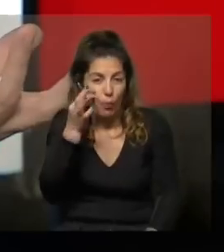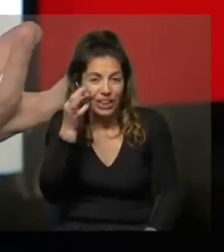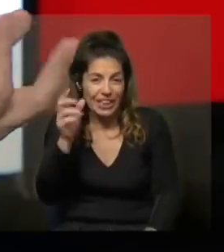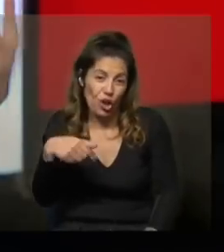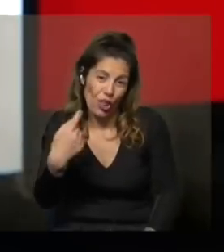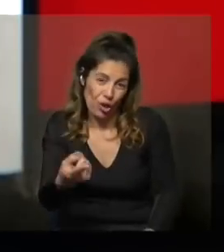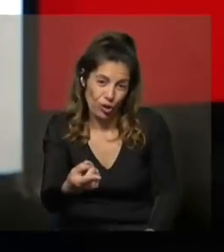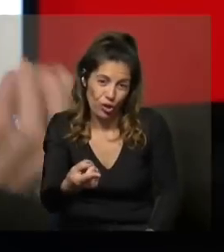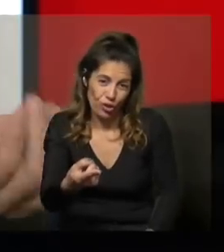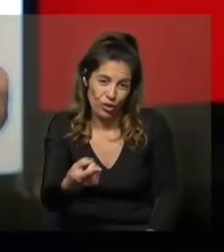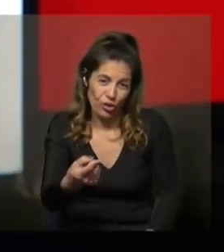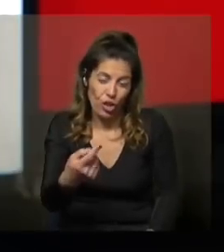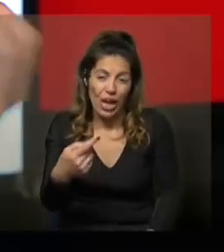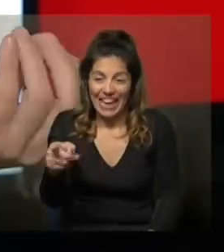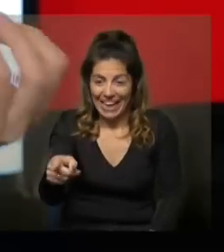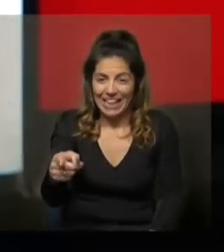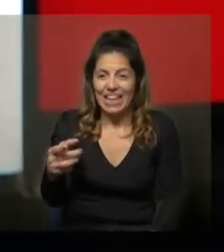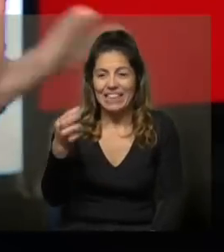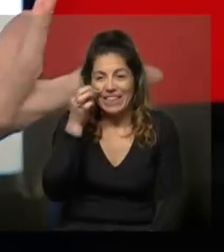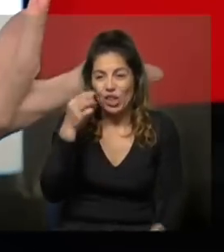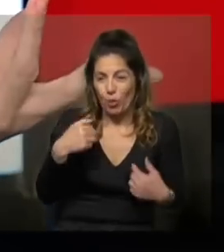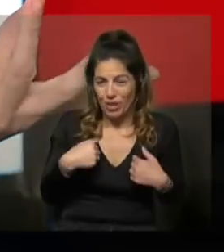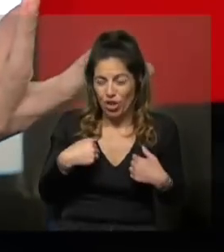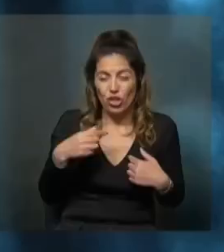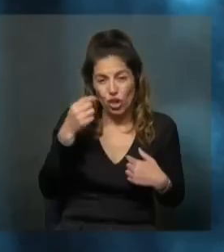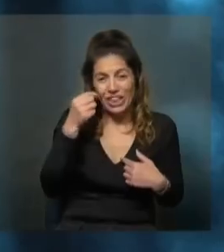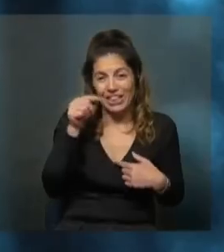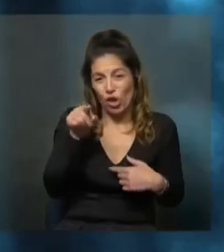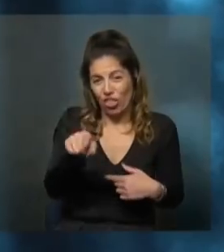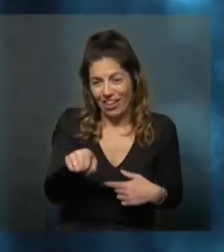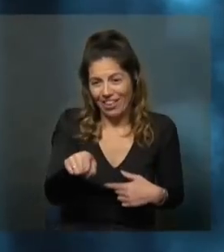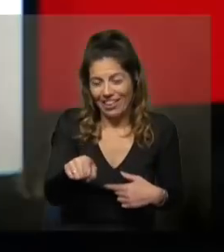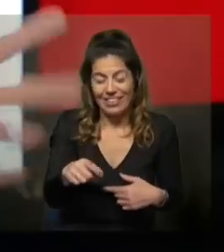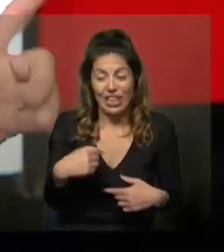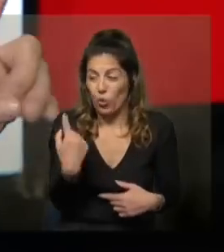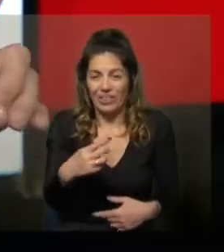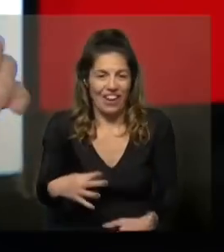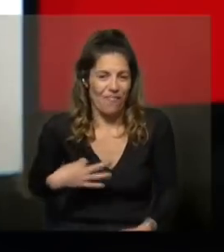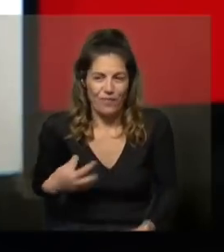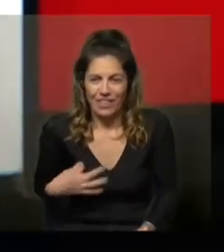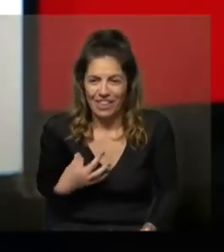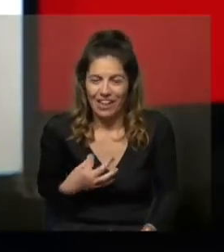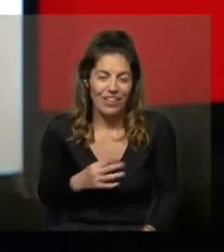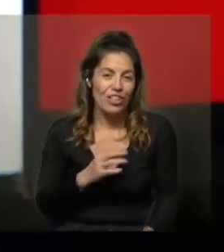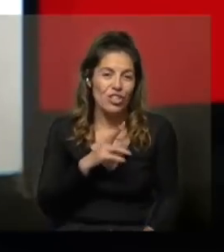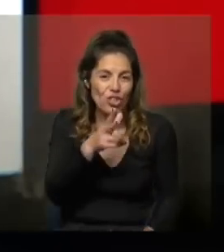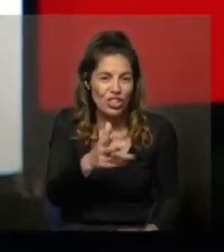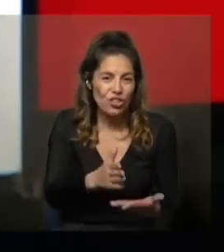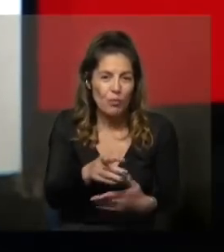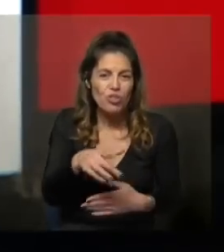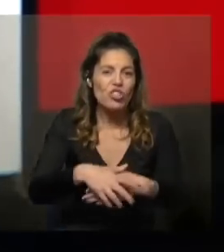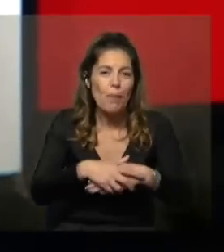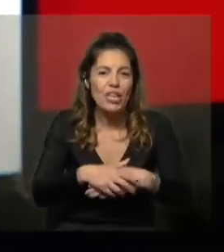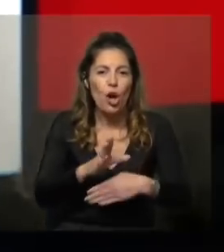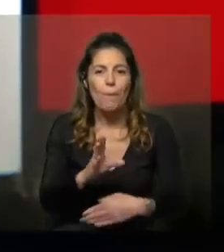Claro somos testigos uno del otro de toda nuestra vida Yo siempre digo también una cosa dicen vos sos amigo de